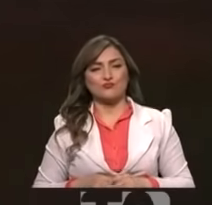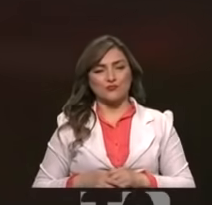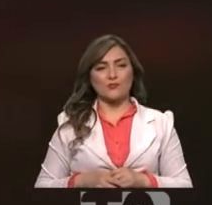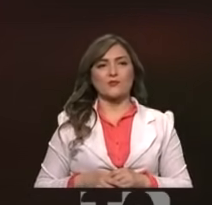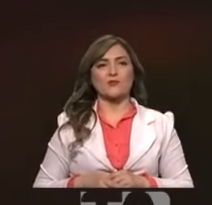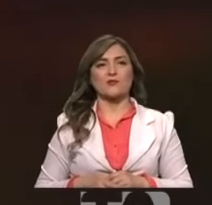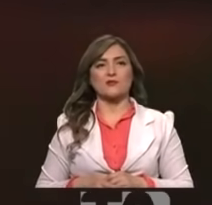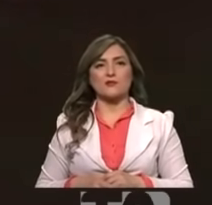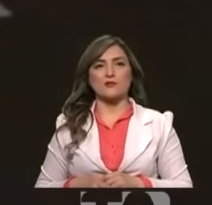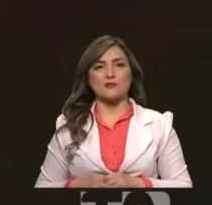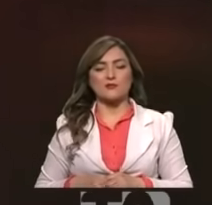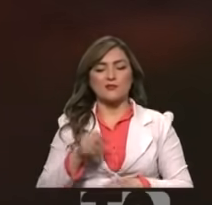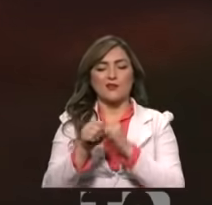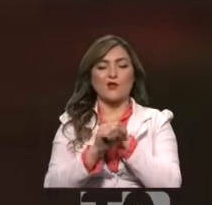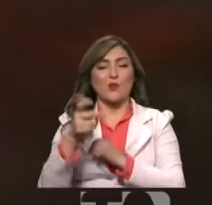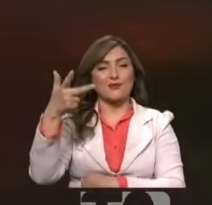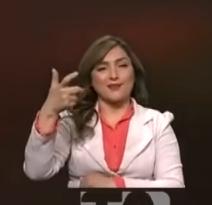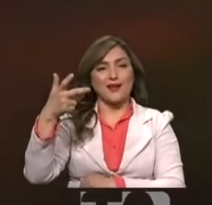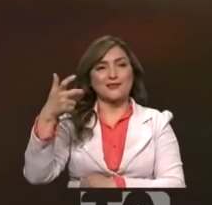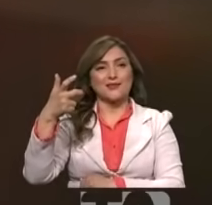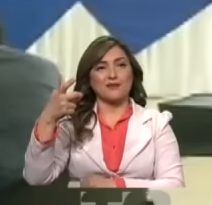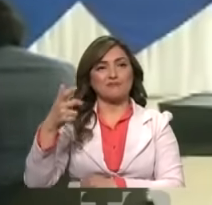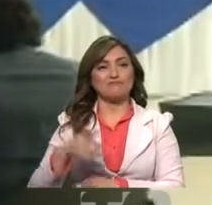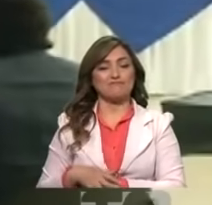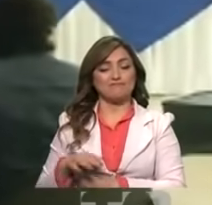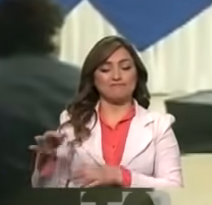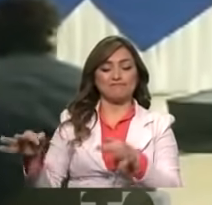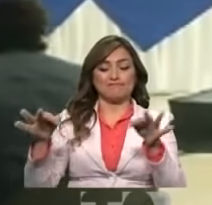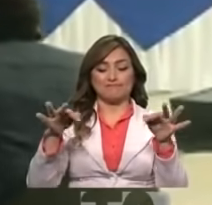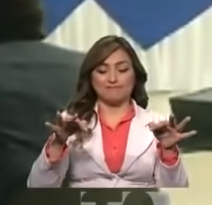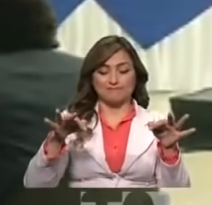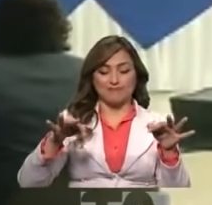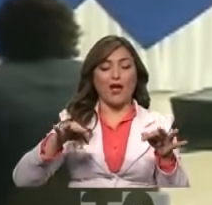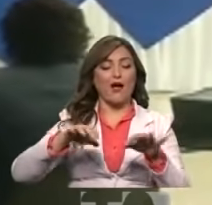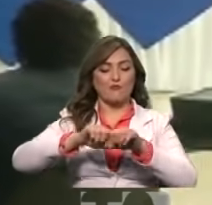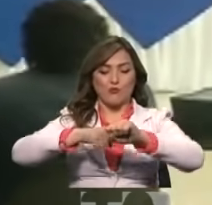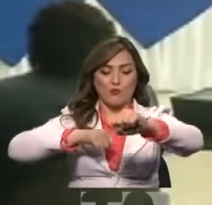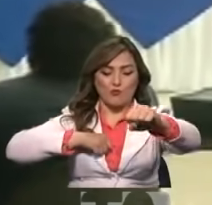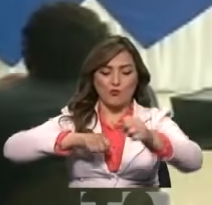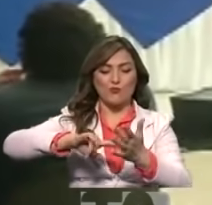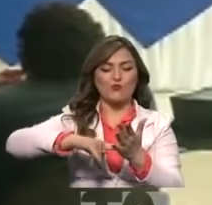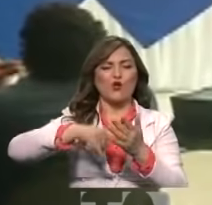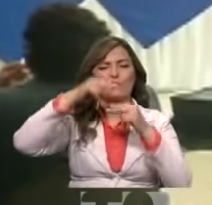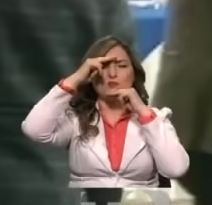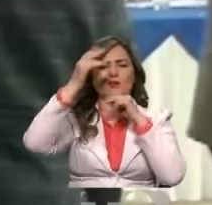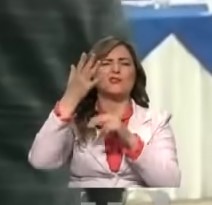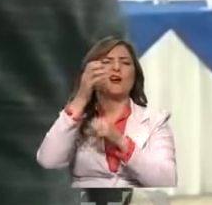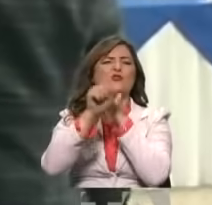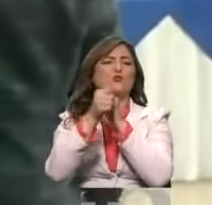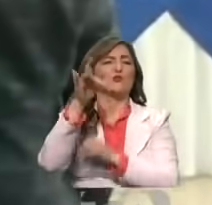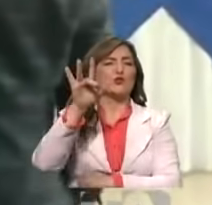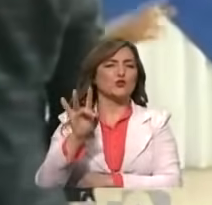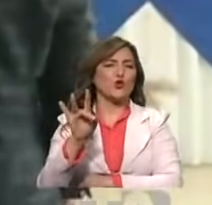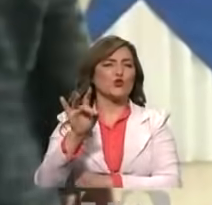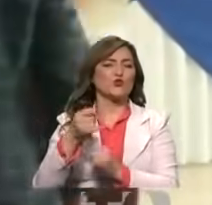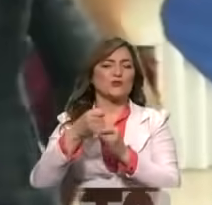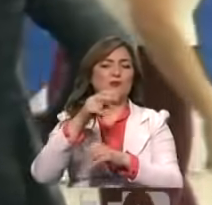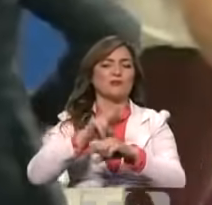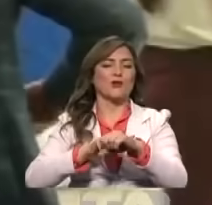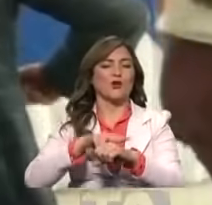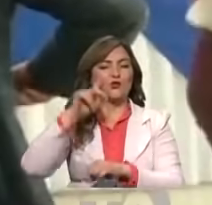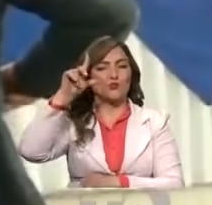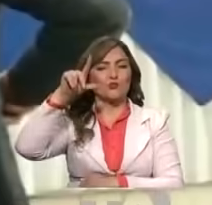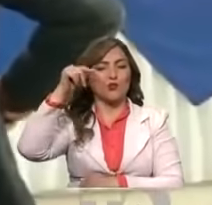Lleva al menos 13 años en papeles. De este proyecto se escucharon noticias por última vez en 2018, cuando el gobierno